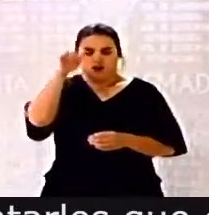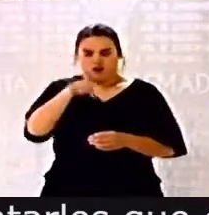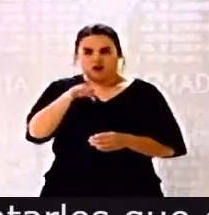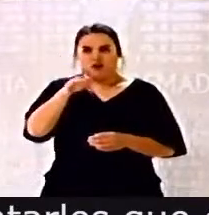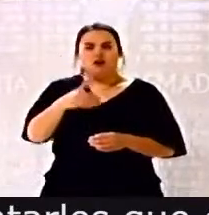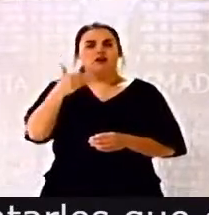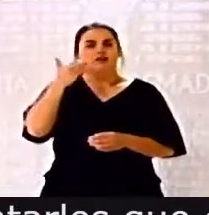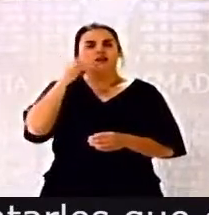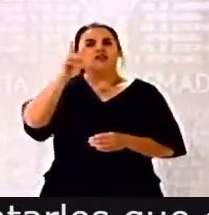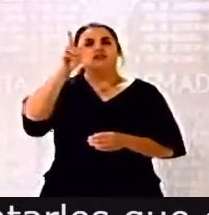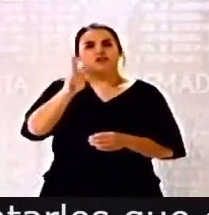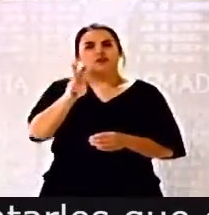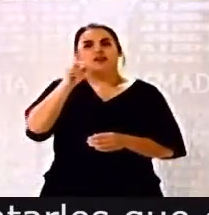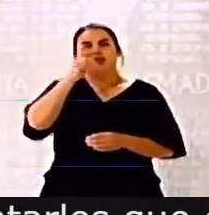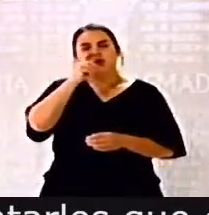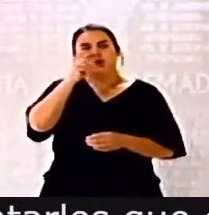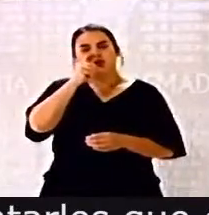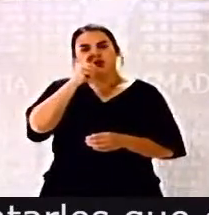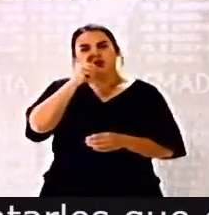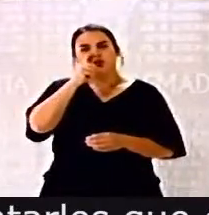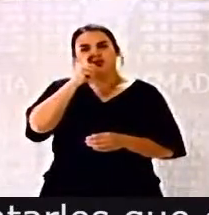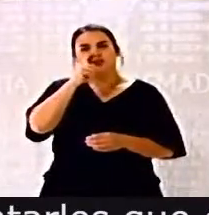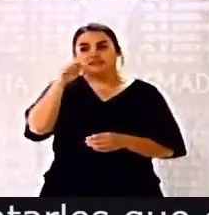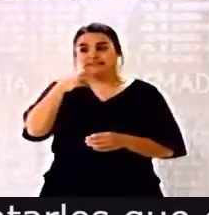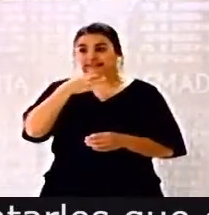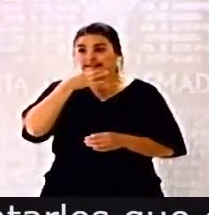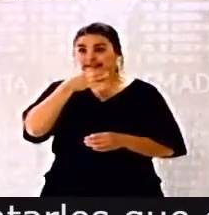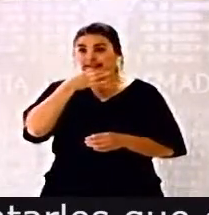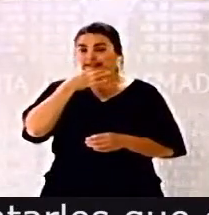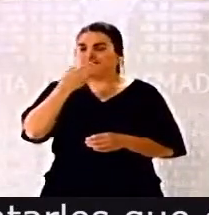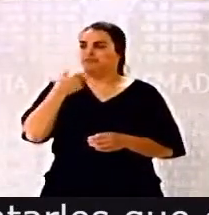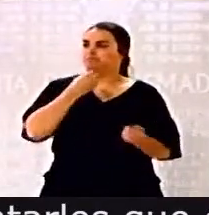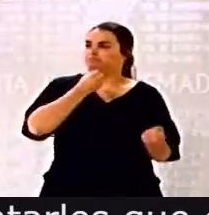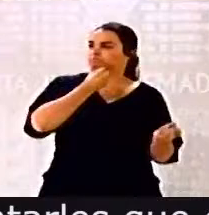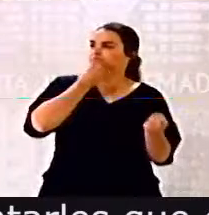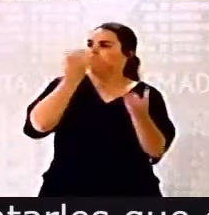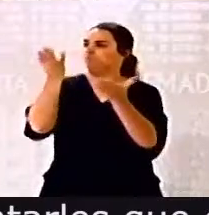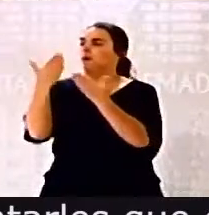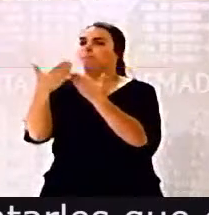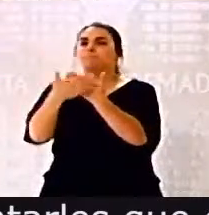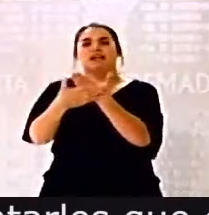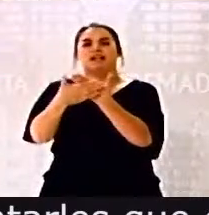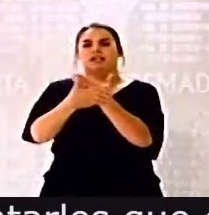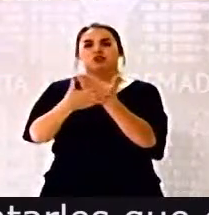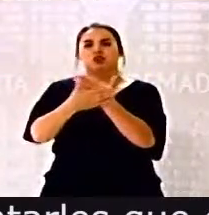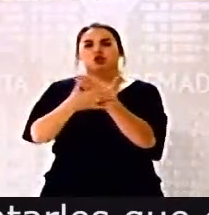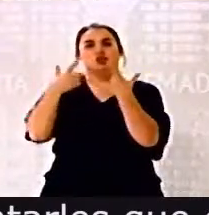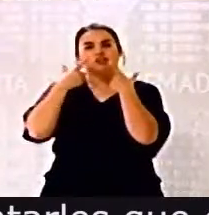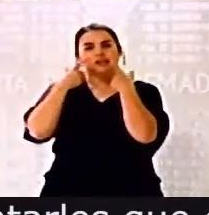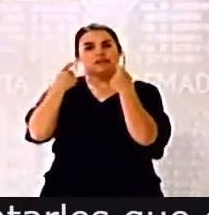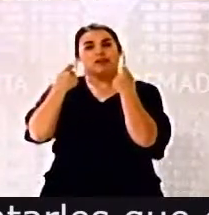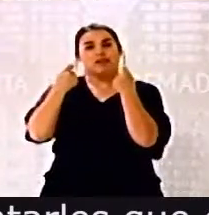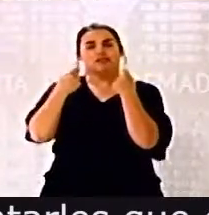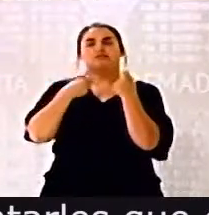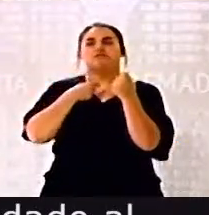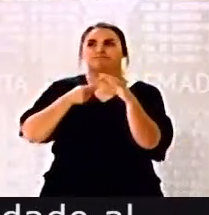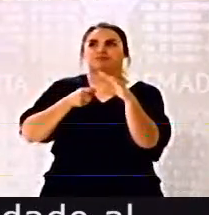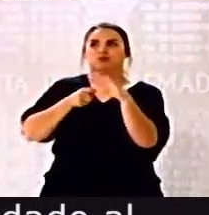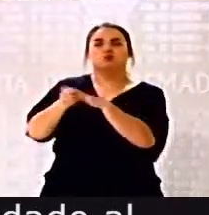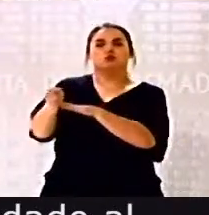de 2 de junio, en esta tarde hemos trasladado al ministro de Sanidad nuestra